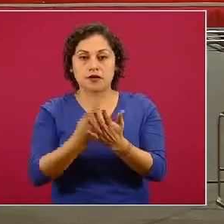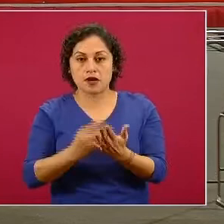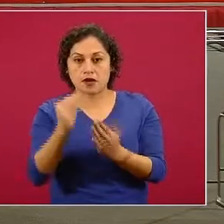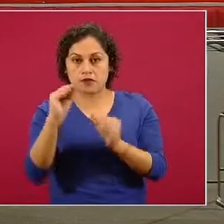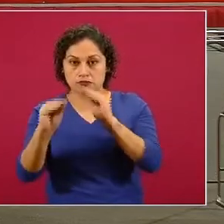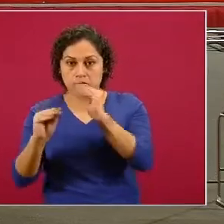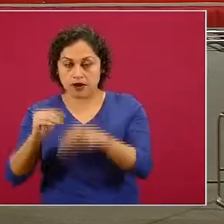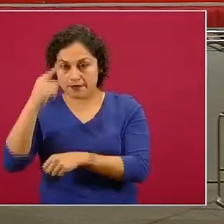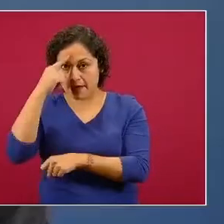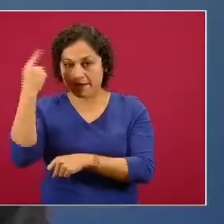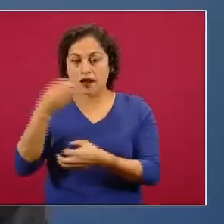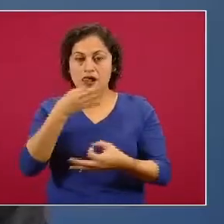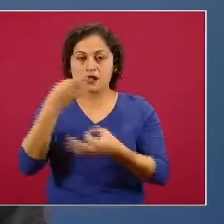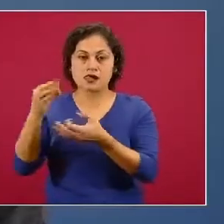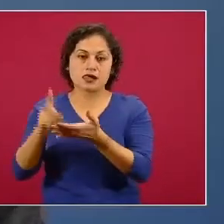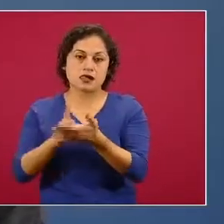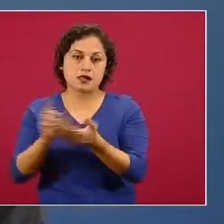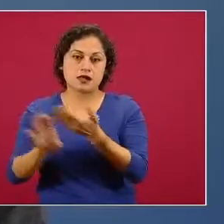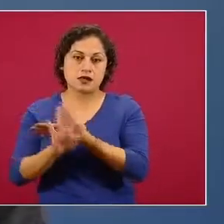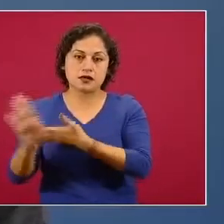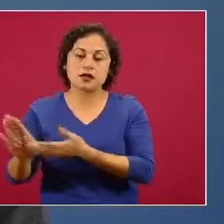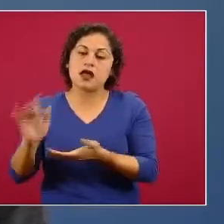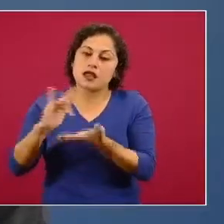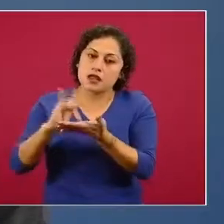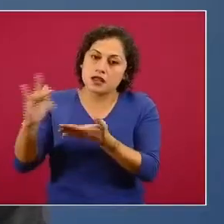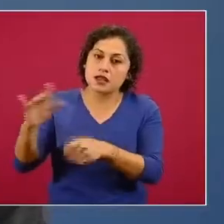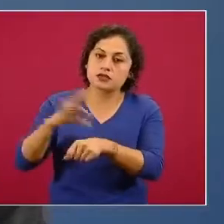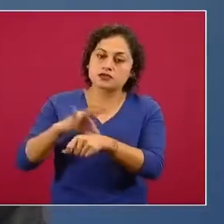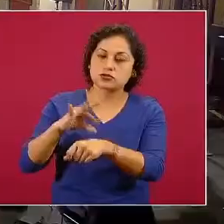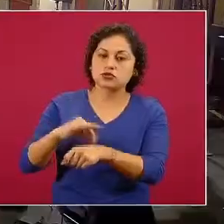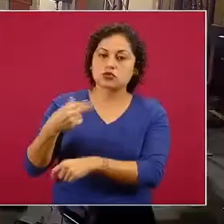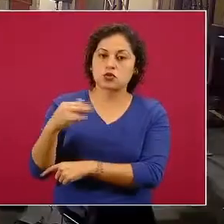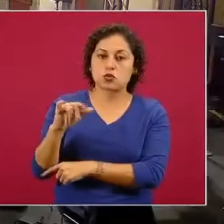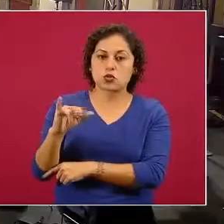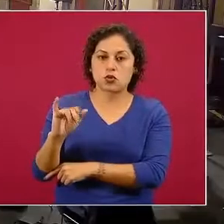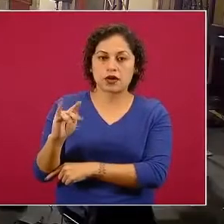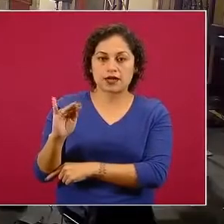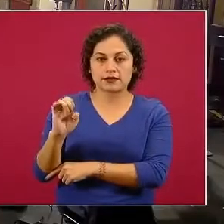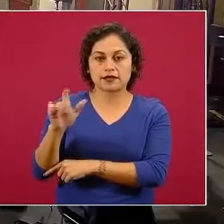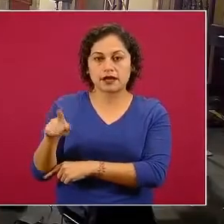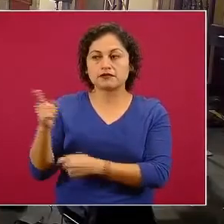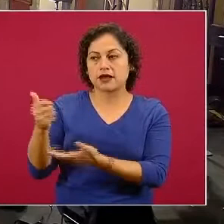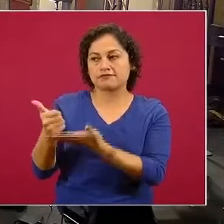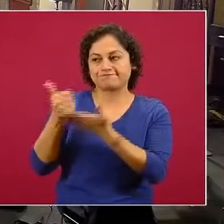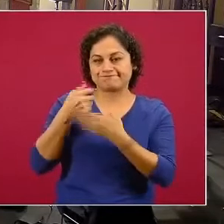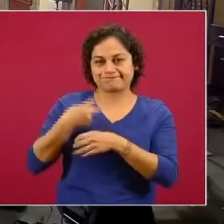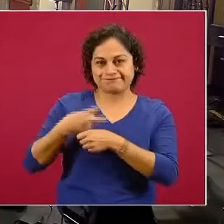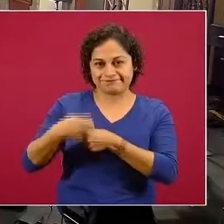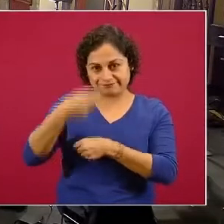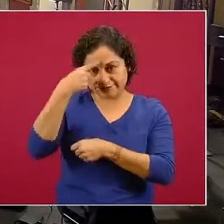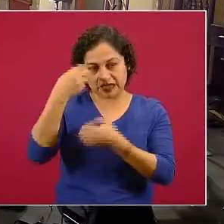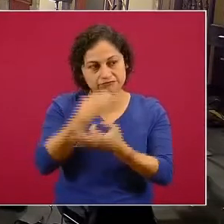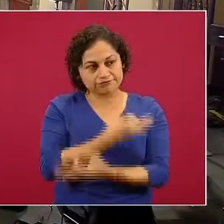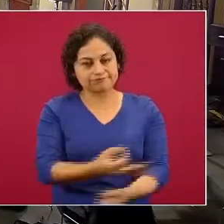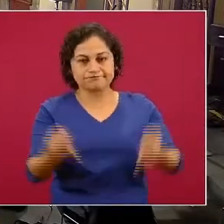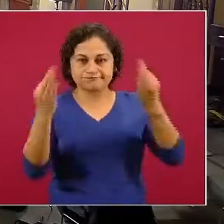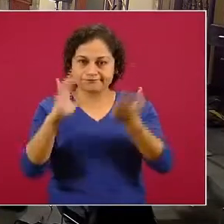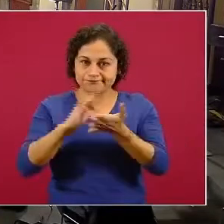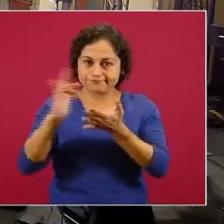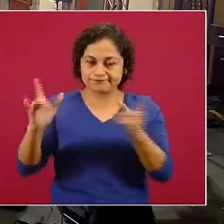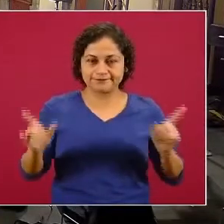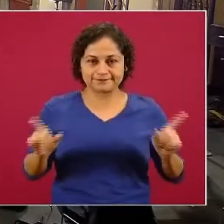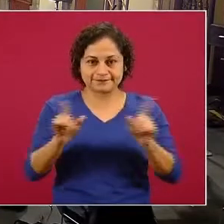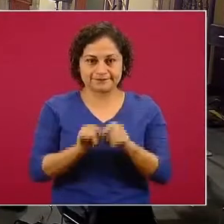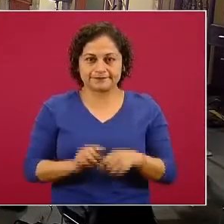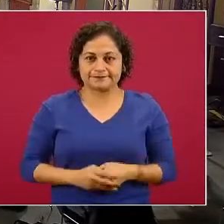por supuesto al doctor Hugo López-Gatell, que nos permitió dar este mensaje. Muchísimas gracias. Es cuanto, doctor López-Gatell. Al